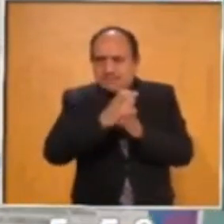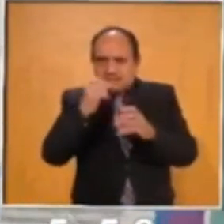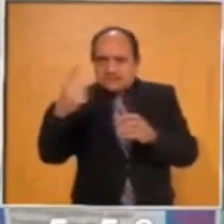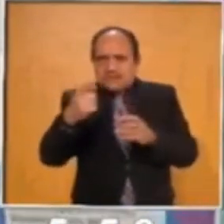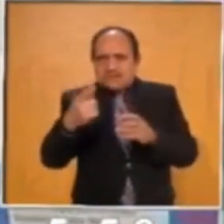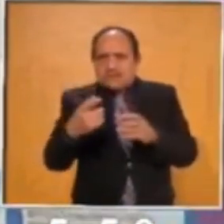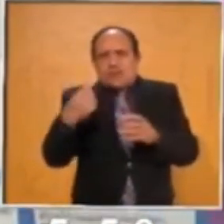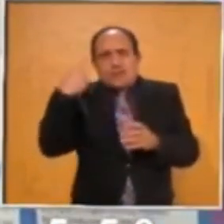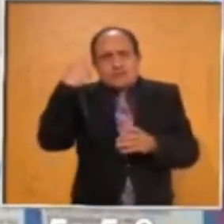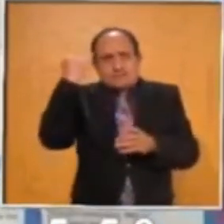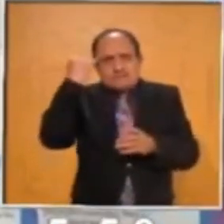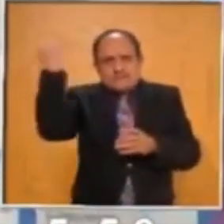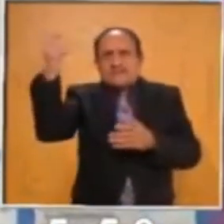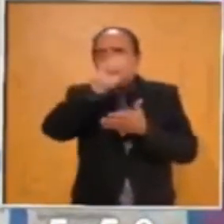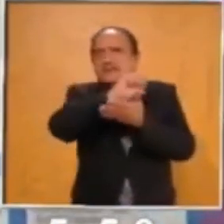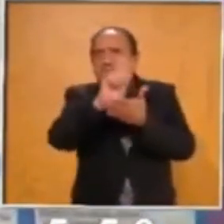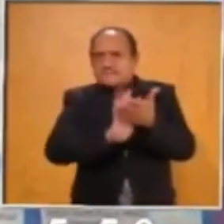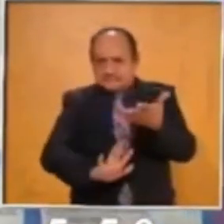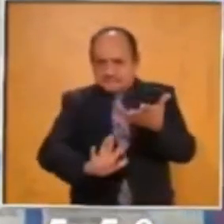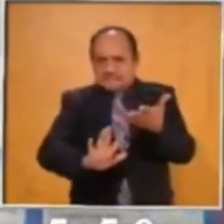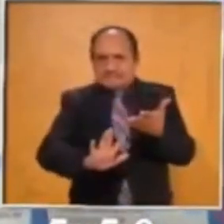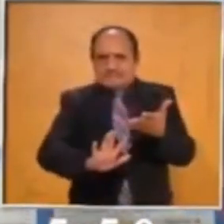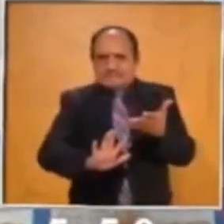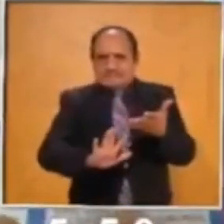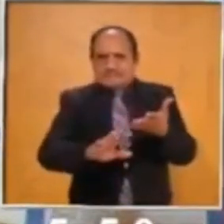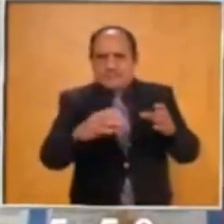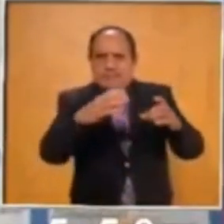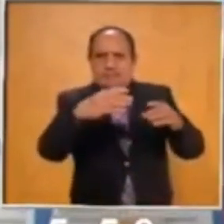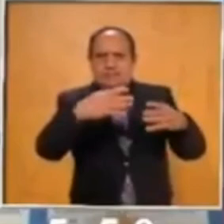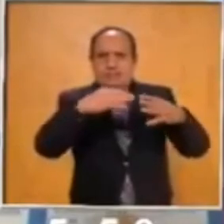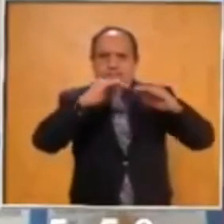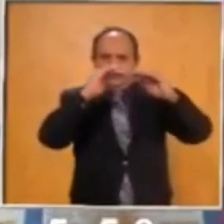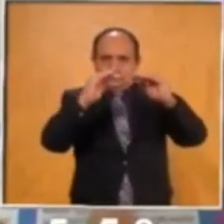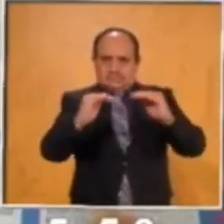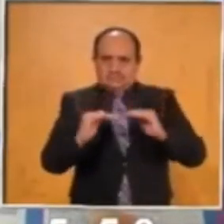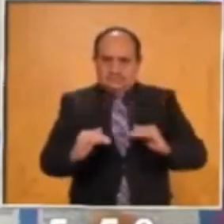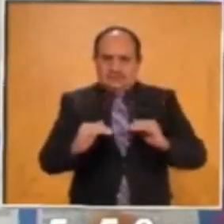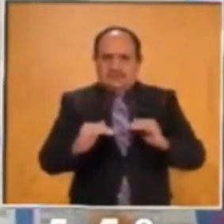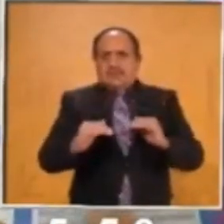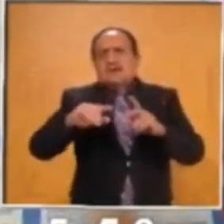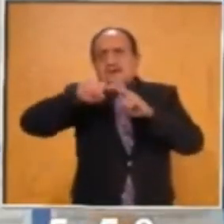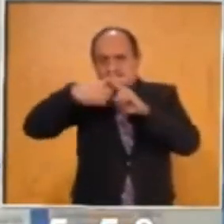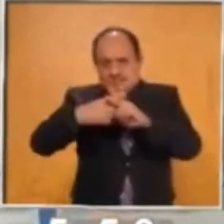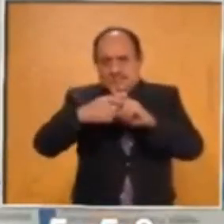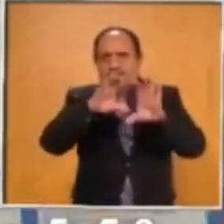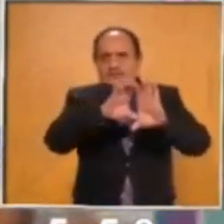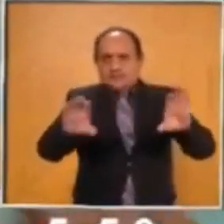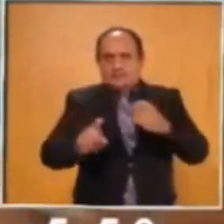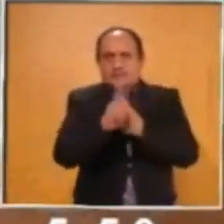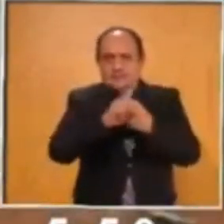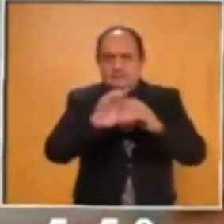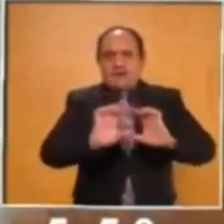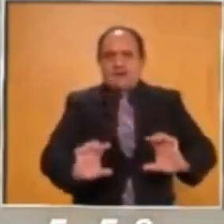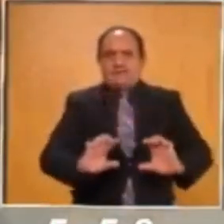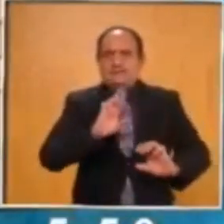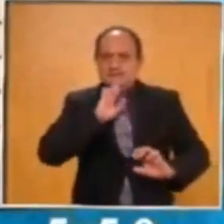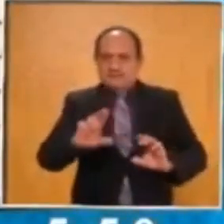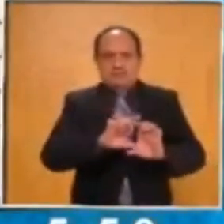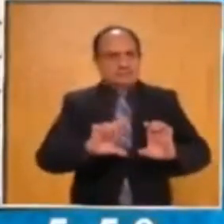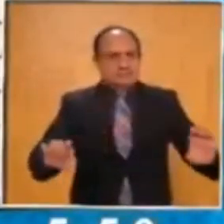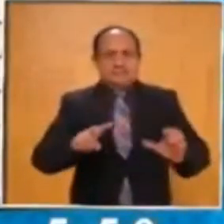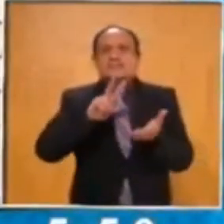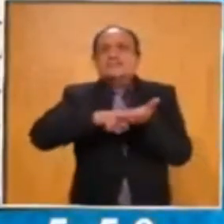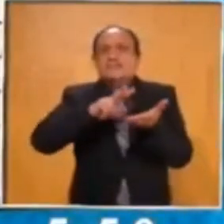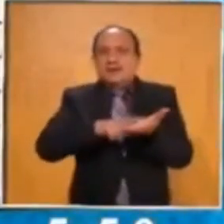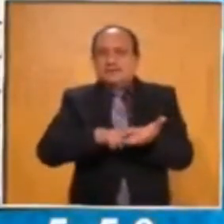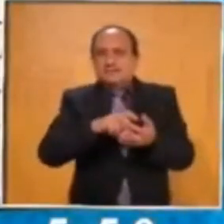recursos utilizados por el autor, la estructura del cuento, el planteamiento, el nudo, el desenlace y los valores identificados.